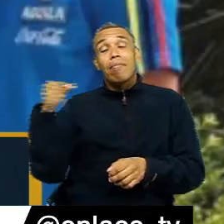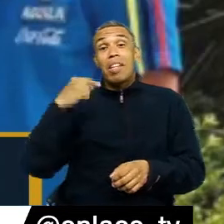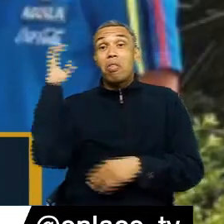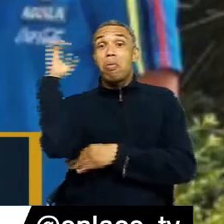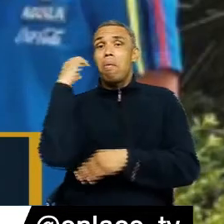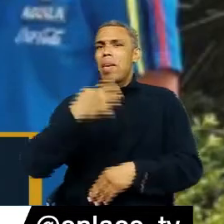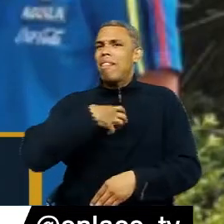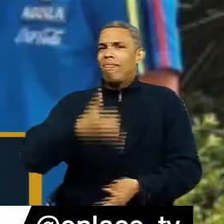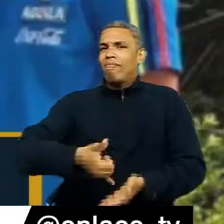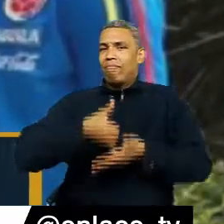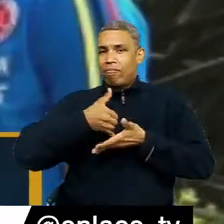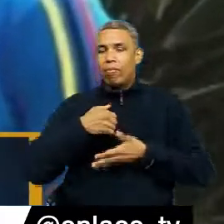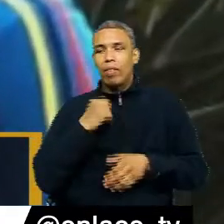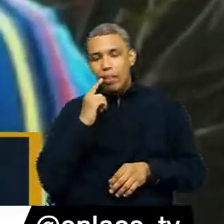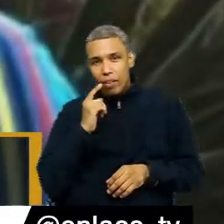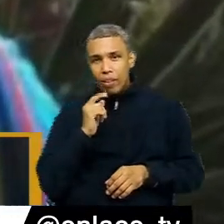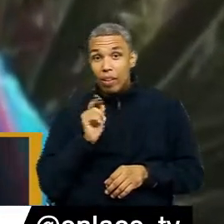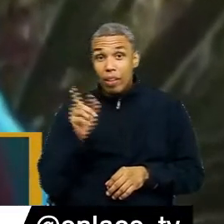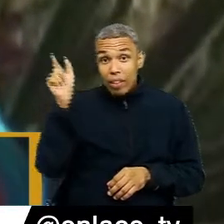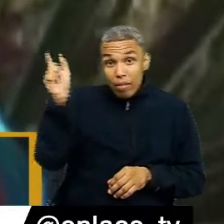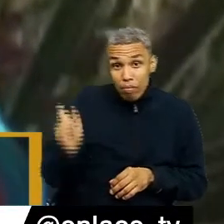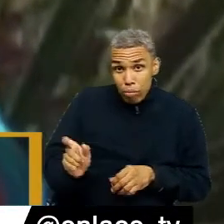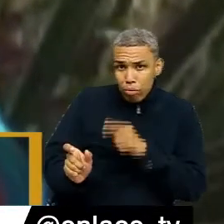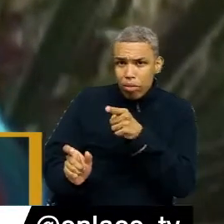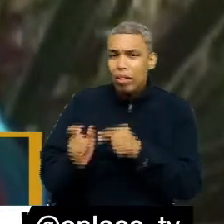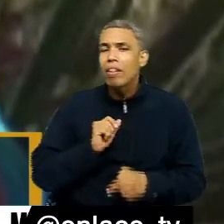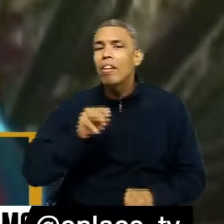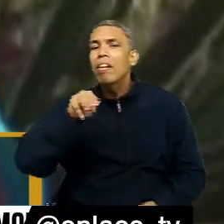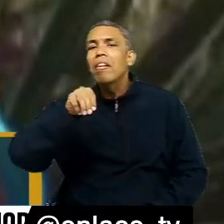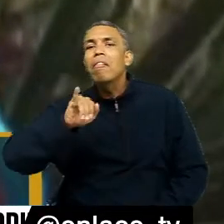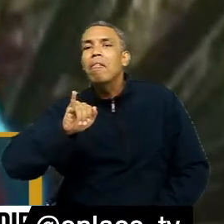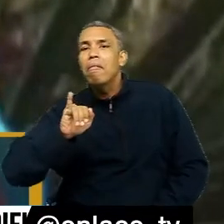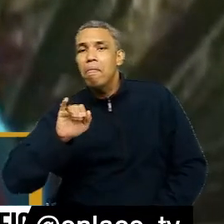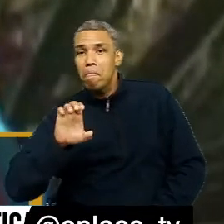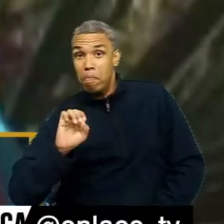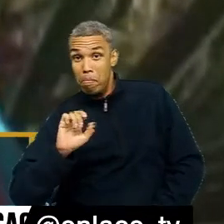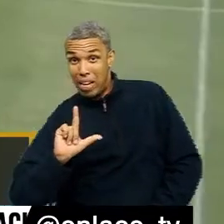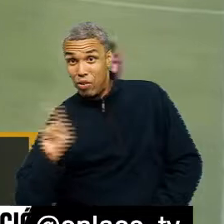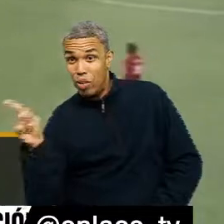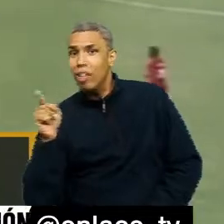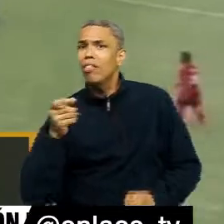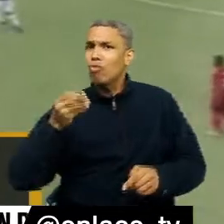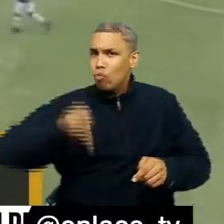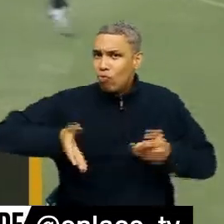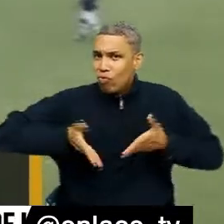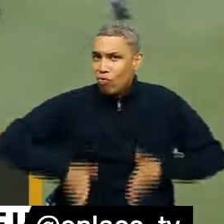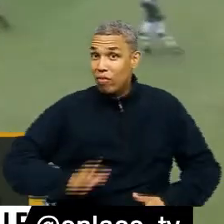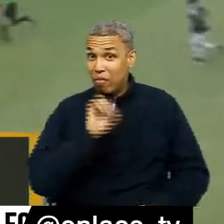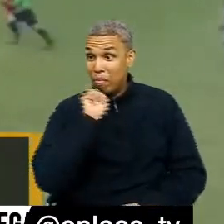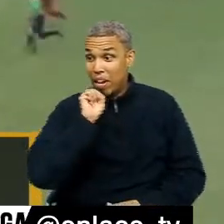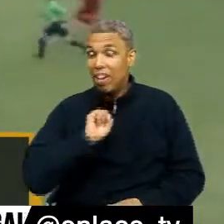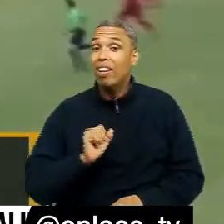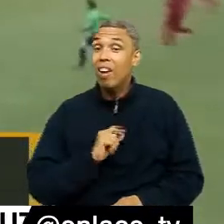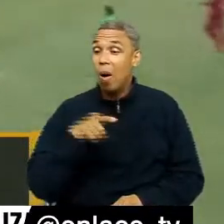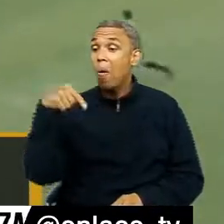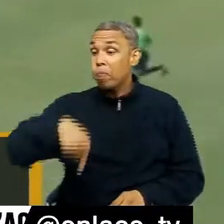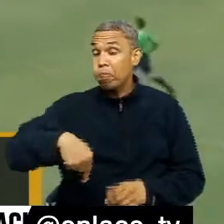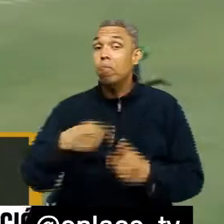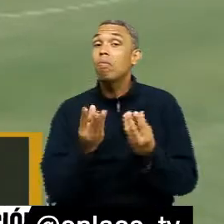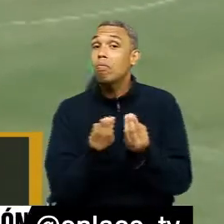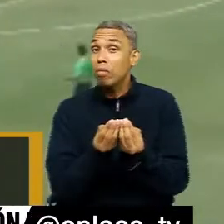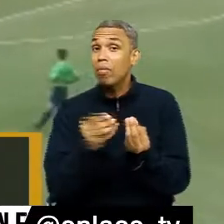Nike Gómez Vega, de Envigado Fútbol Club. Cabe recordar que este joven es barranqueño, sus familiares son residentes del